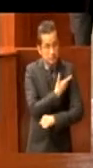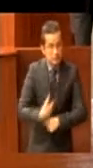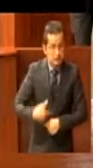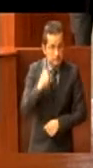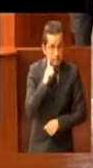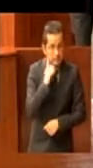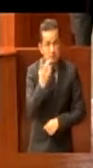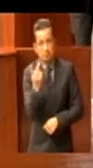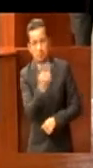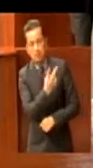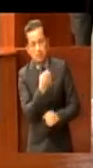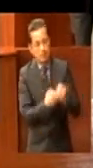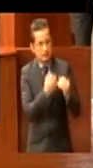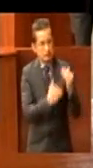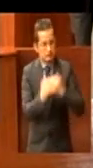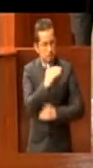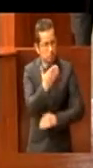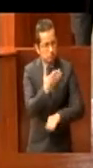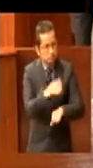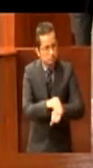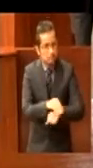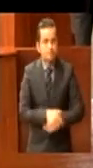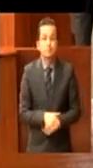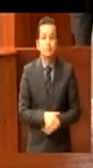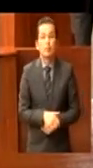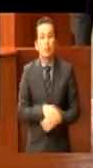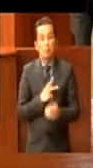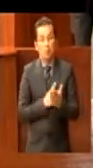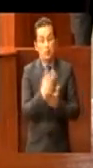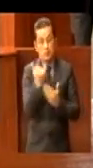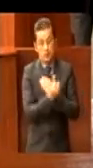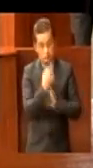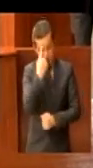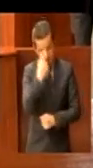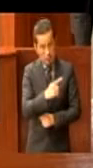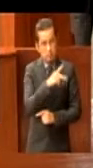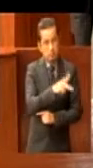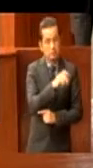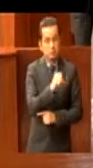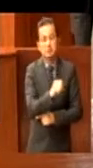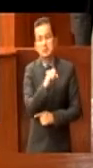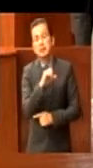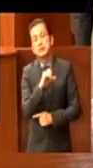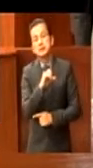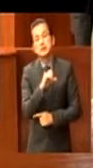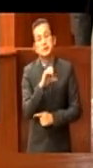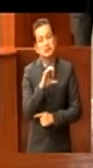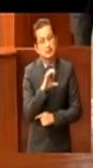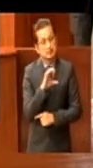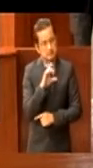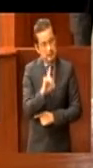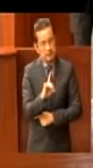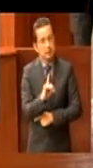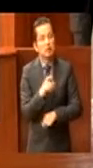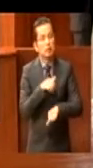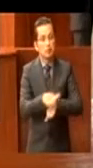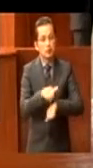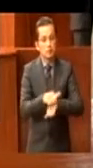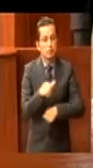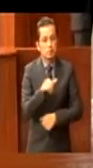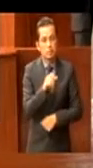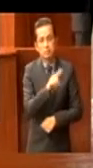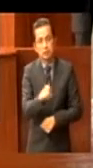magistrado doy cuenta con el proyecto de resolución del procedimiento especial sancionador de órgano distrital número